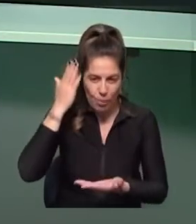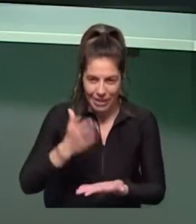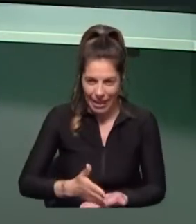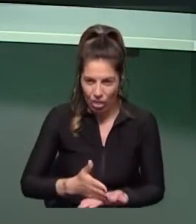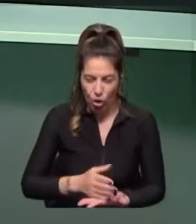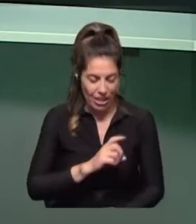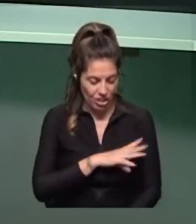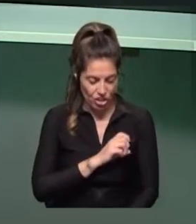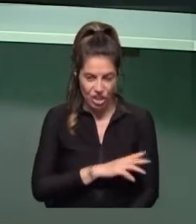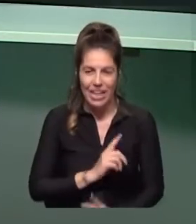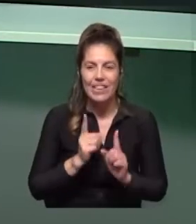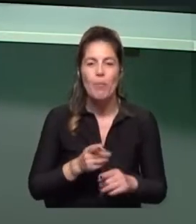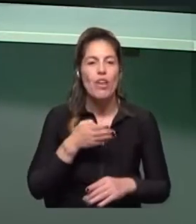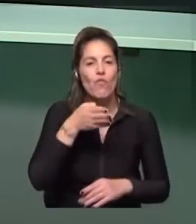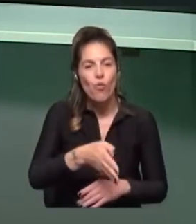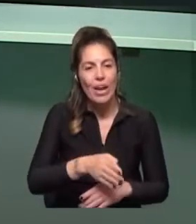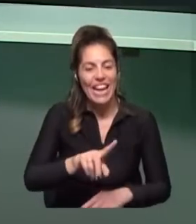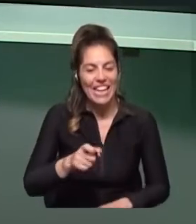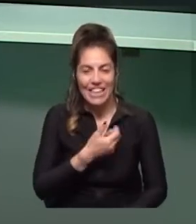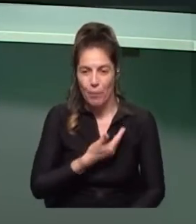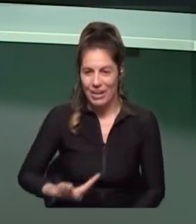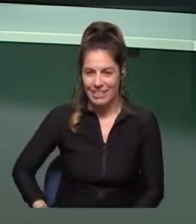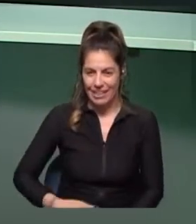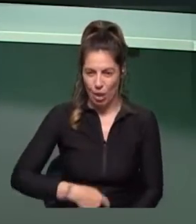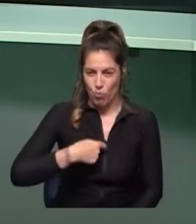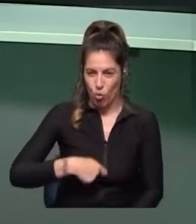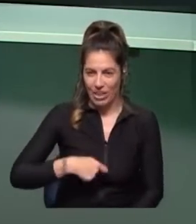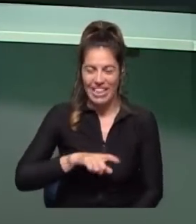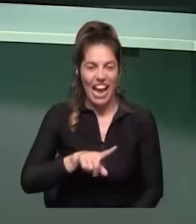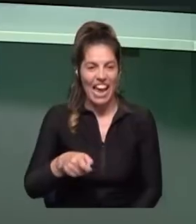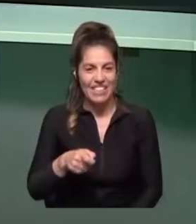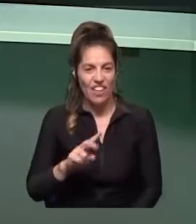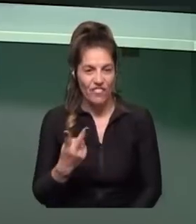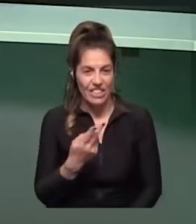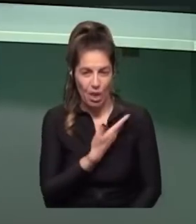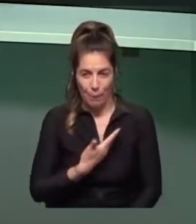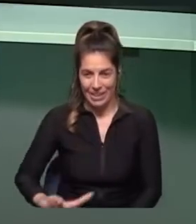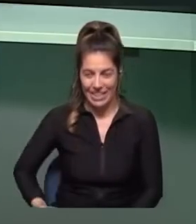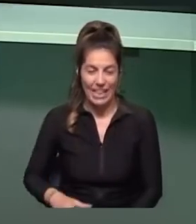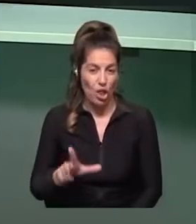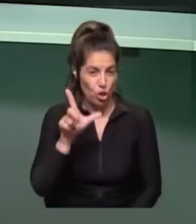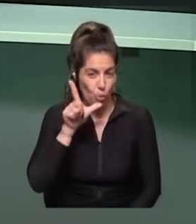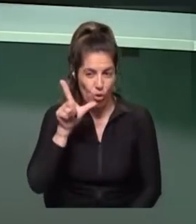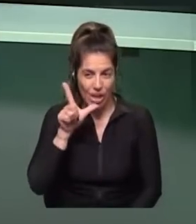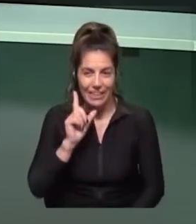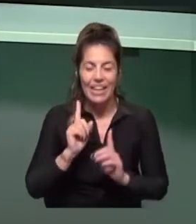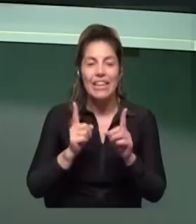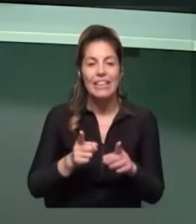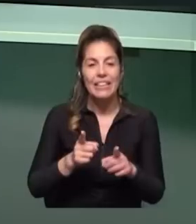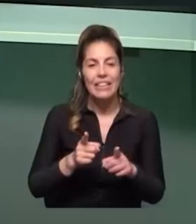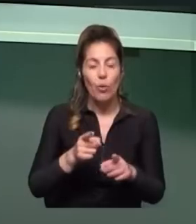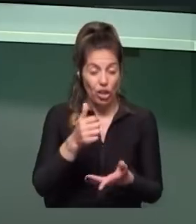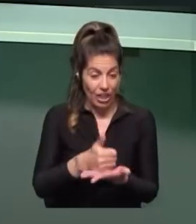en Chile también concurrieron el expresidente José Mujica la ex vicepresidenta Lucía topolanski y una vez